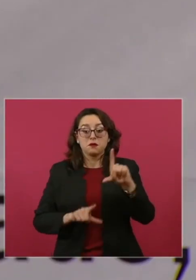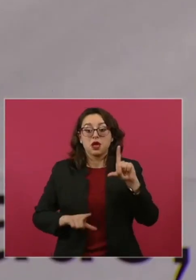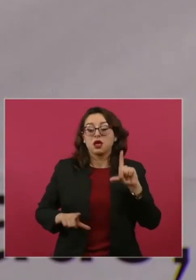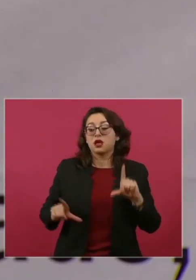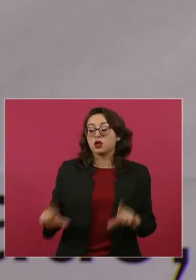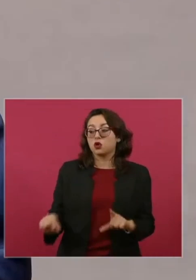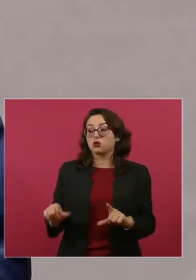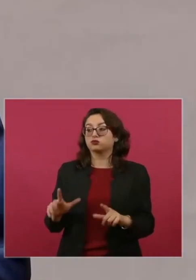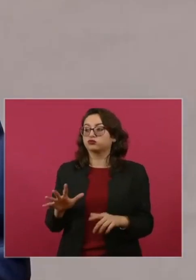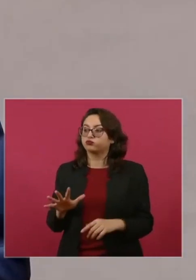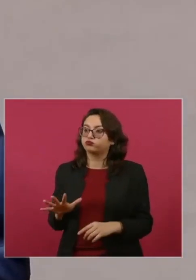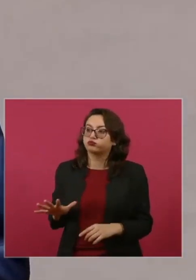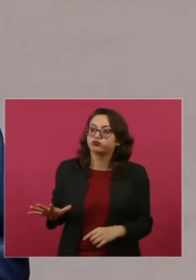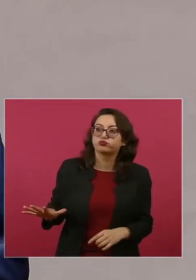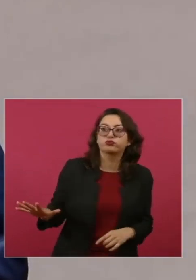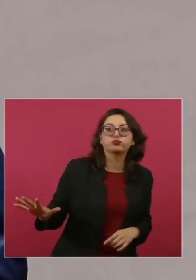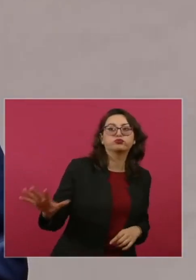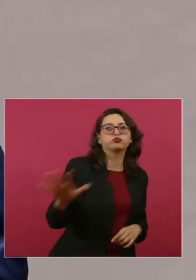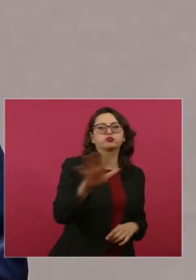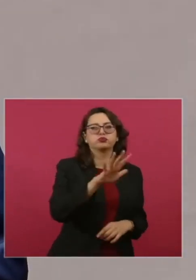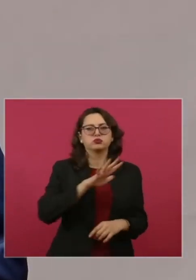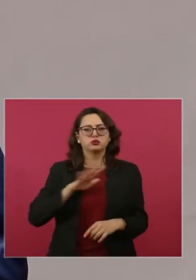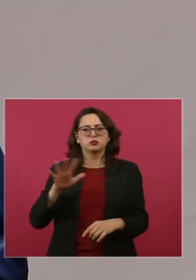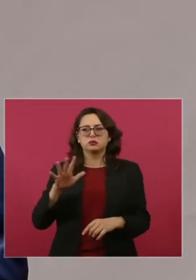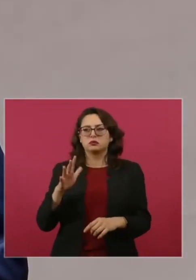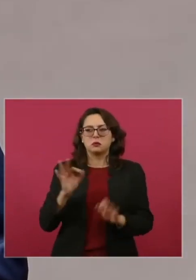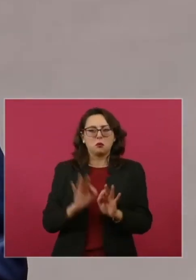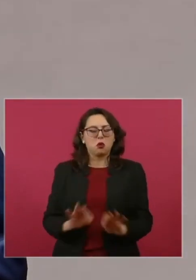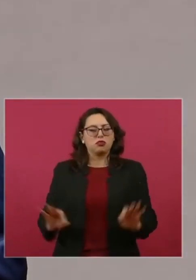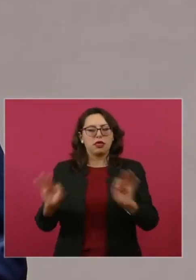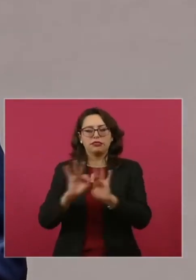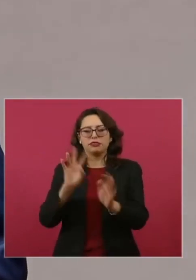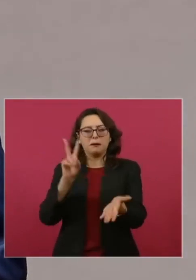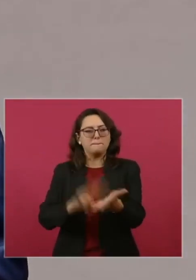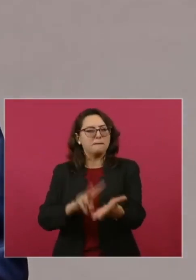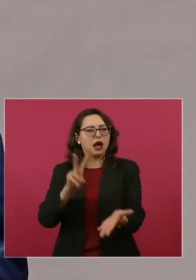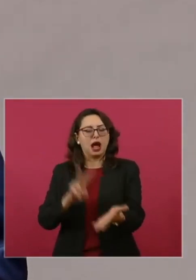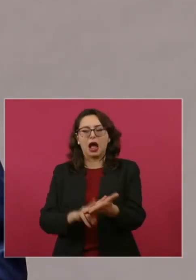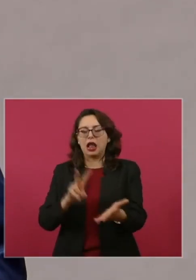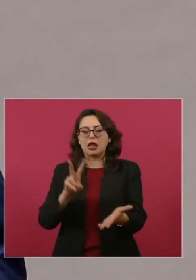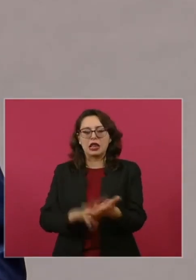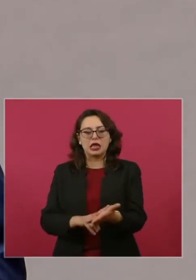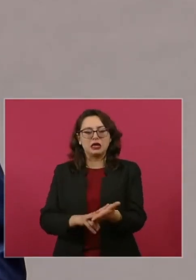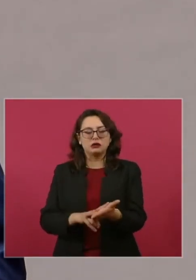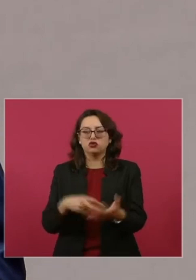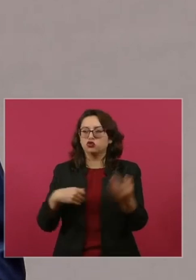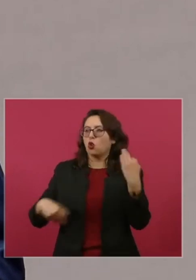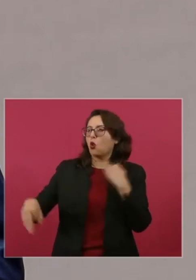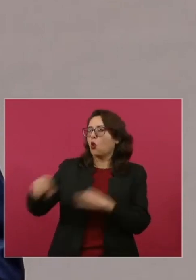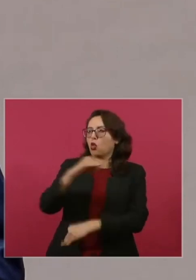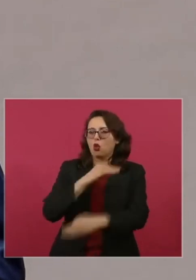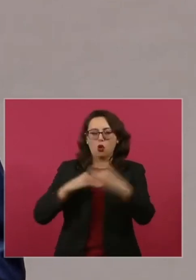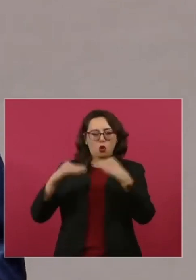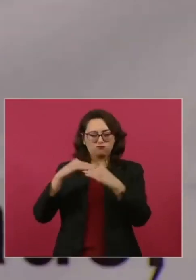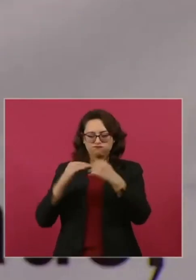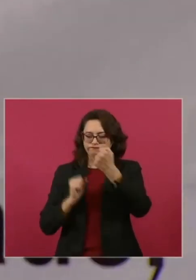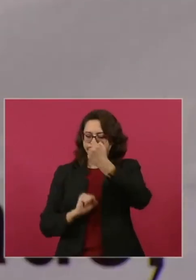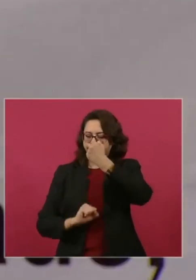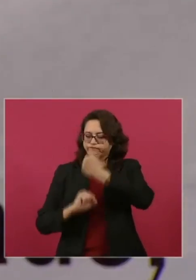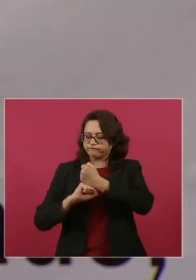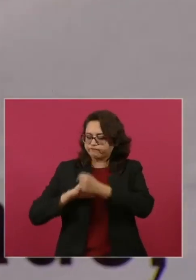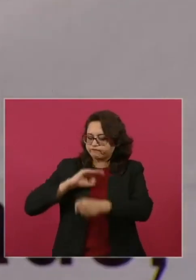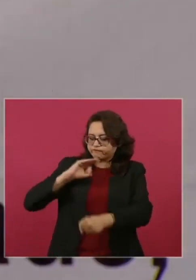of our people tiene raíces culturales profundas has basis in our culture y es lo que nutre lo and que alimenta that is